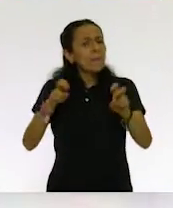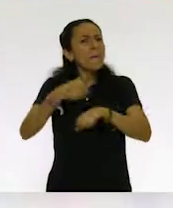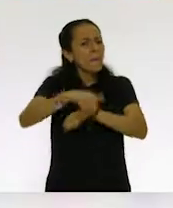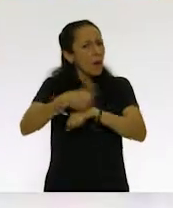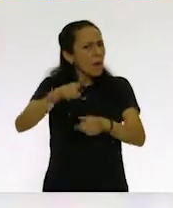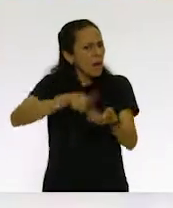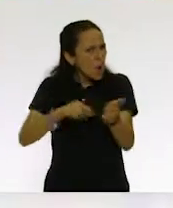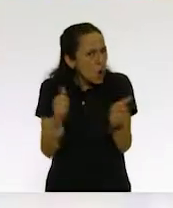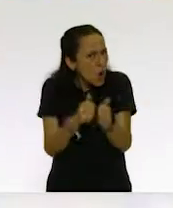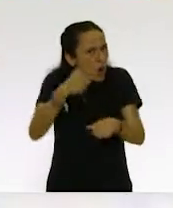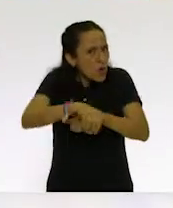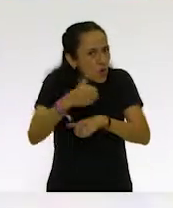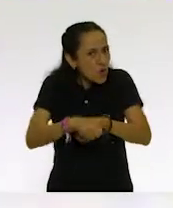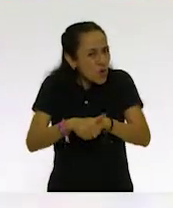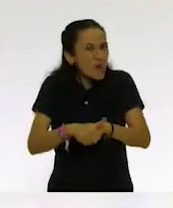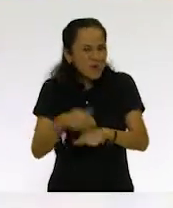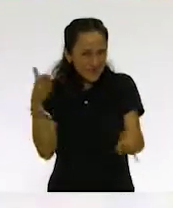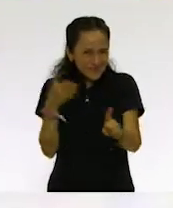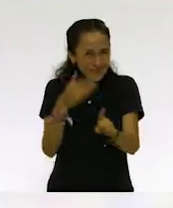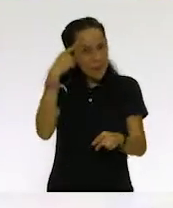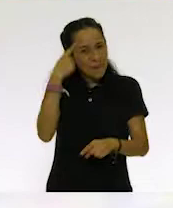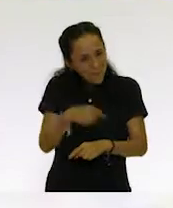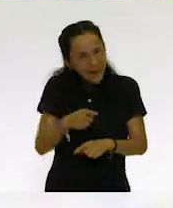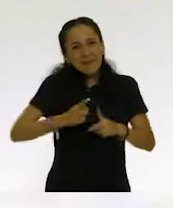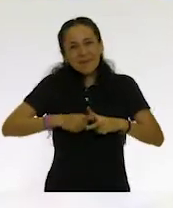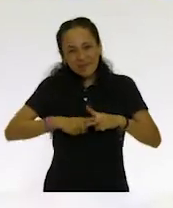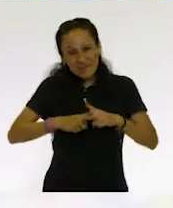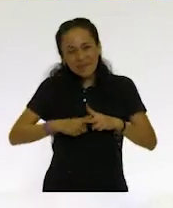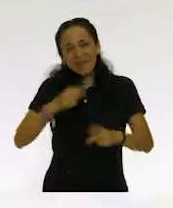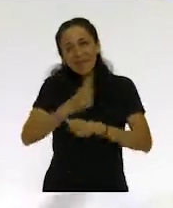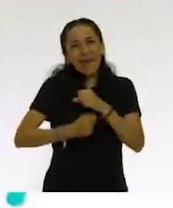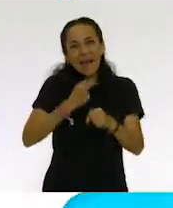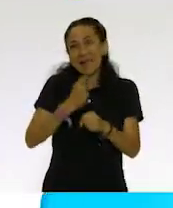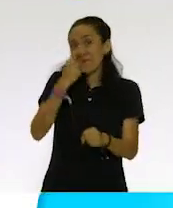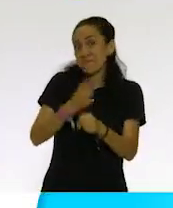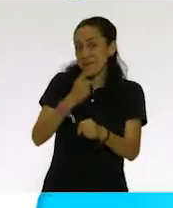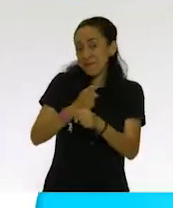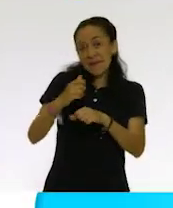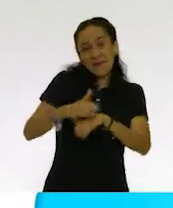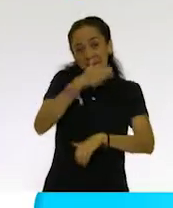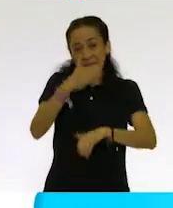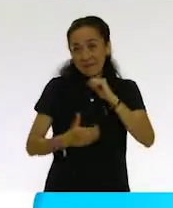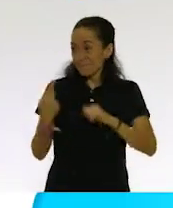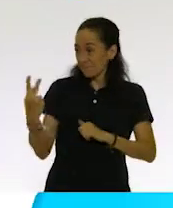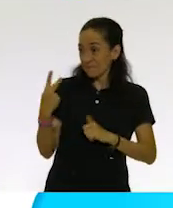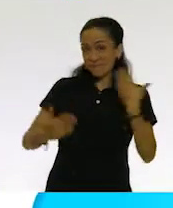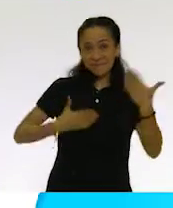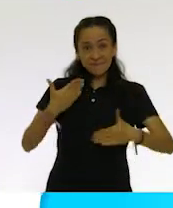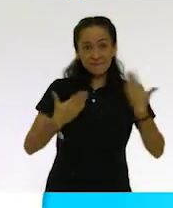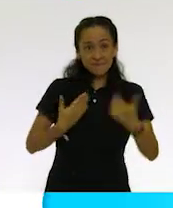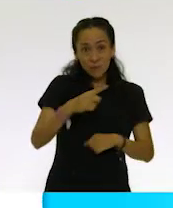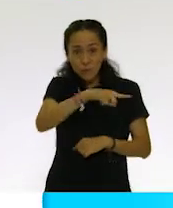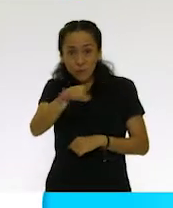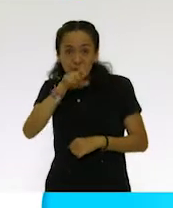para Niñas y Niños de primer grado de primaria. Espero que lo hayan disfrutado tanto como nosotros.